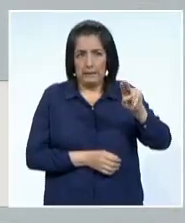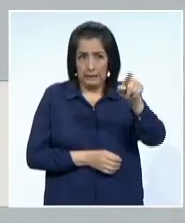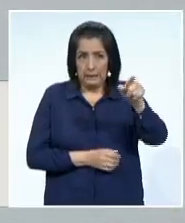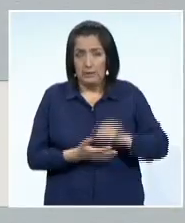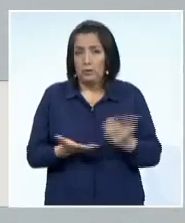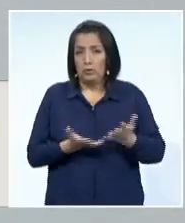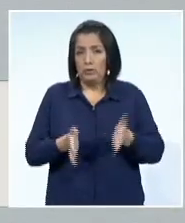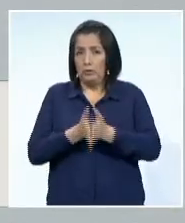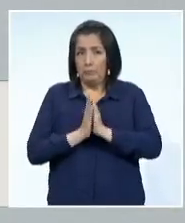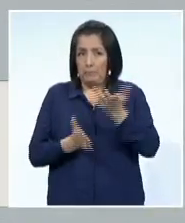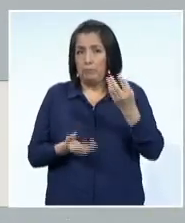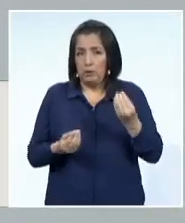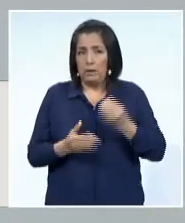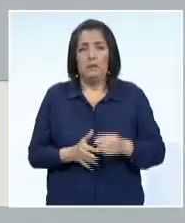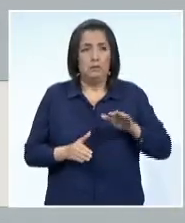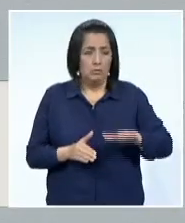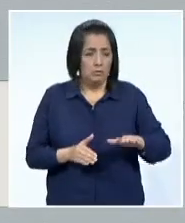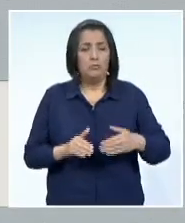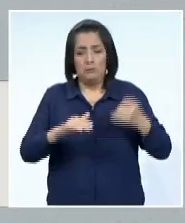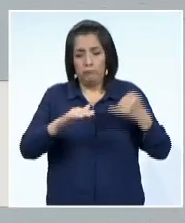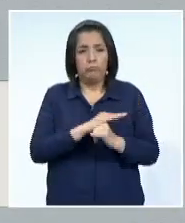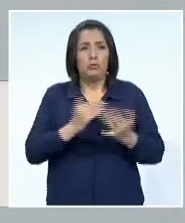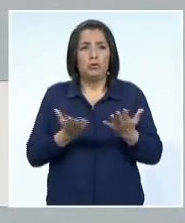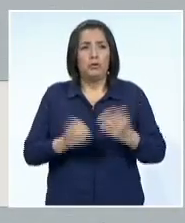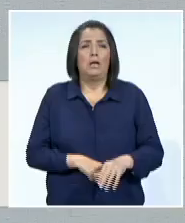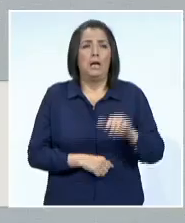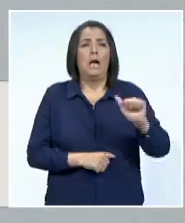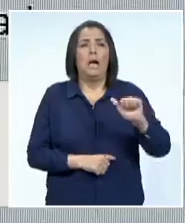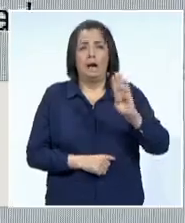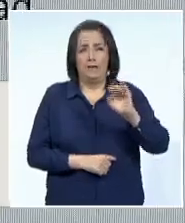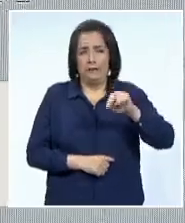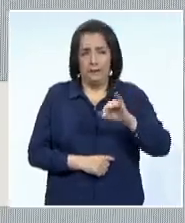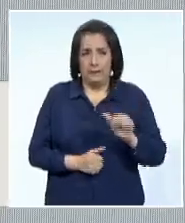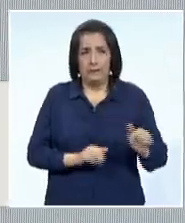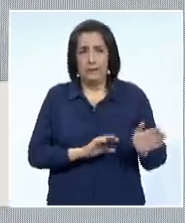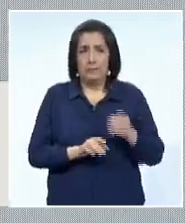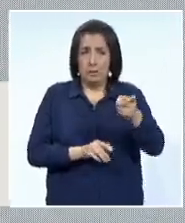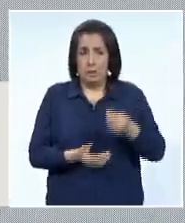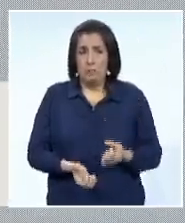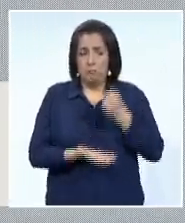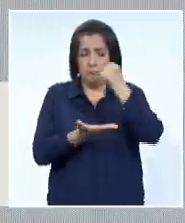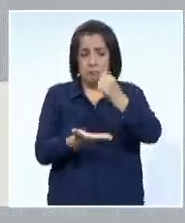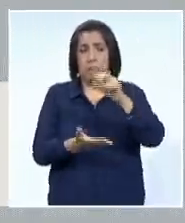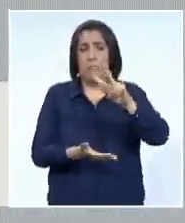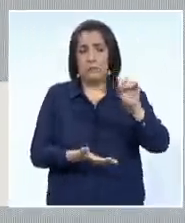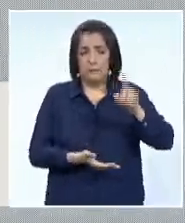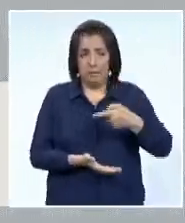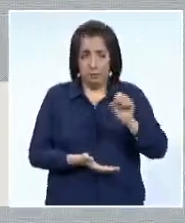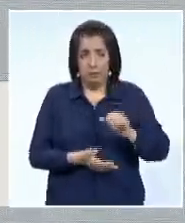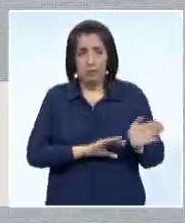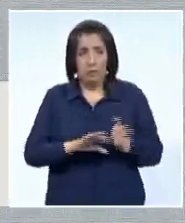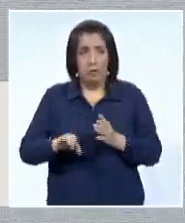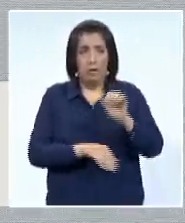está requisitoriado por abusar de un o una menor de edad en Abancay, Apurímac. Por él se ofrecen 20.000 soles.